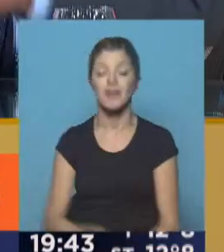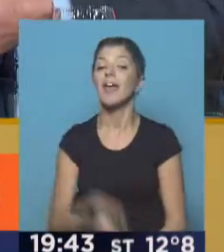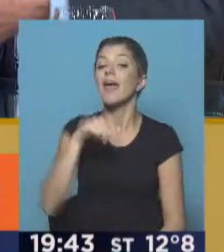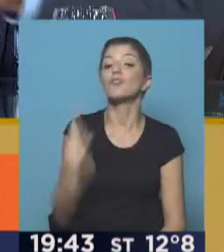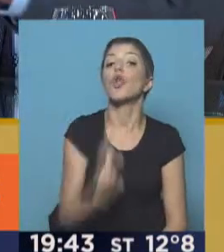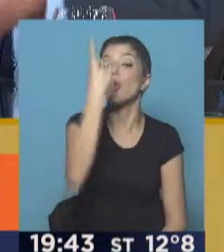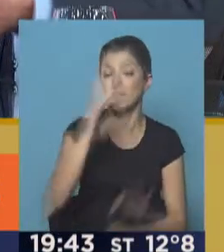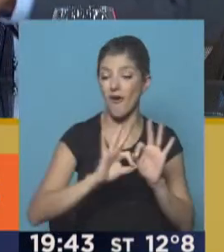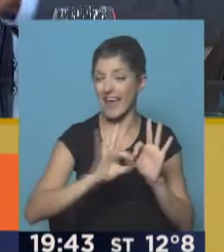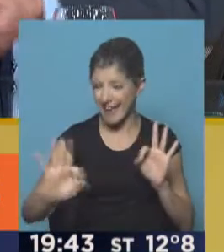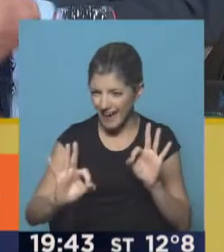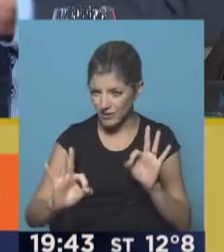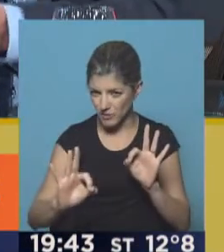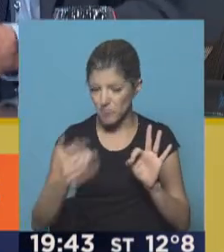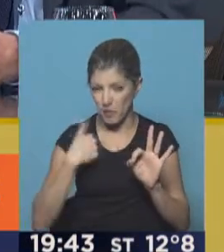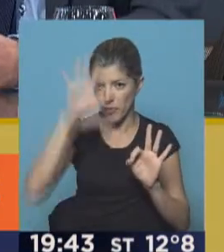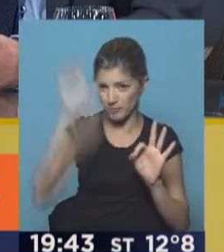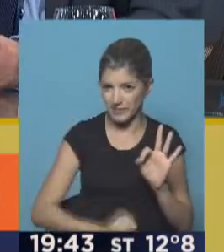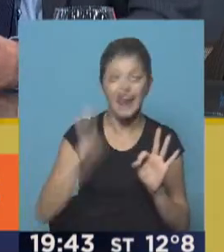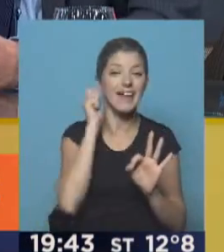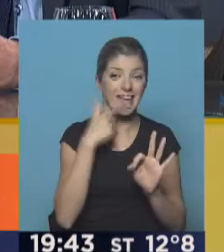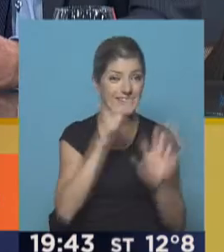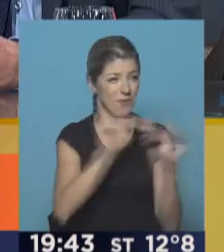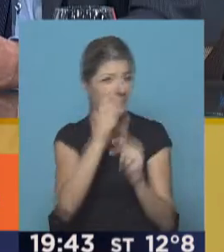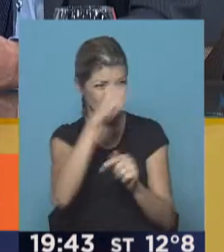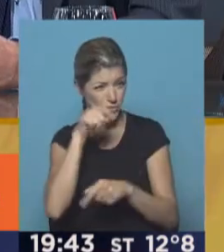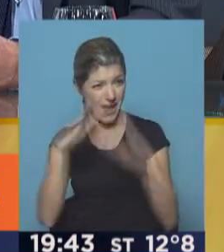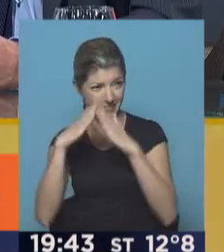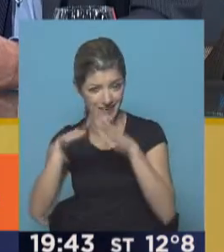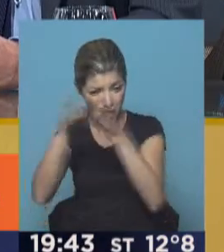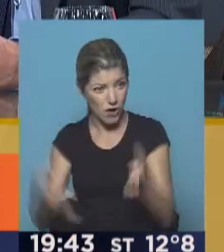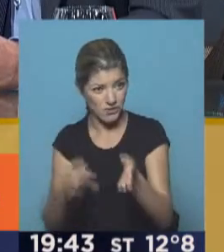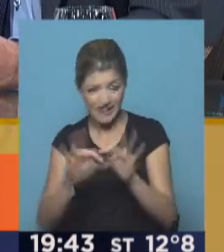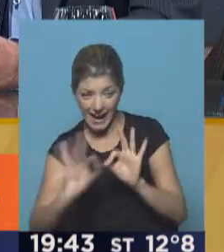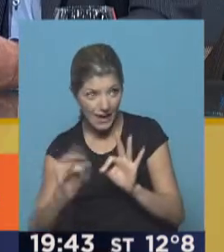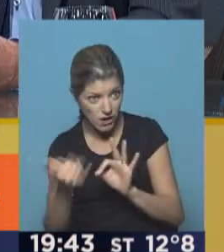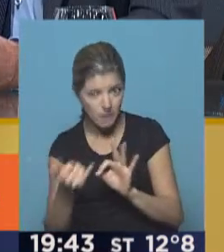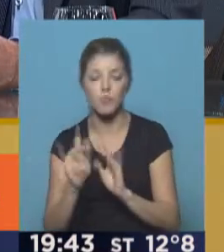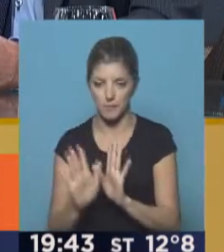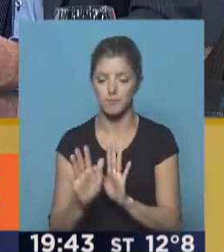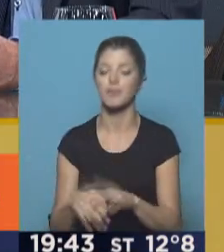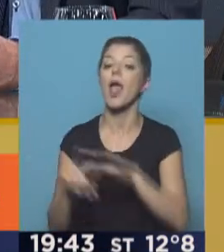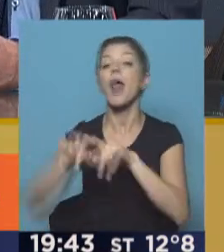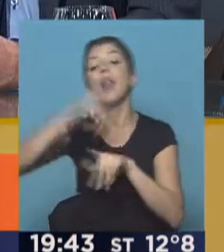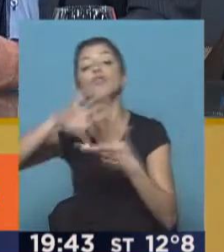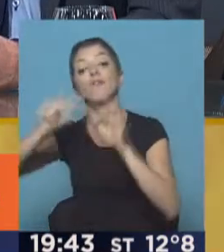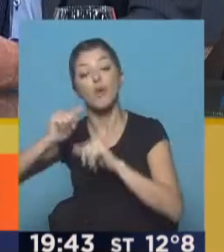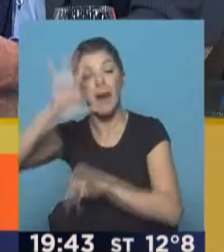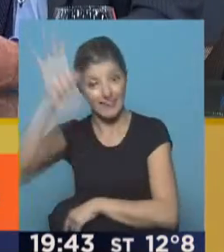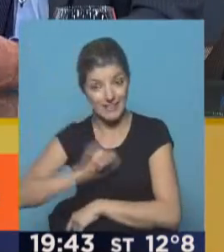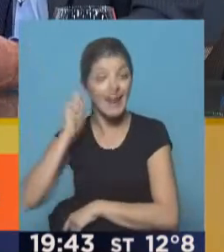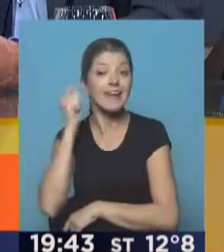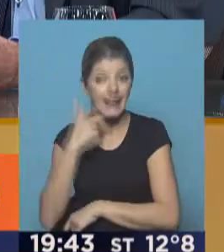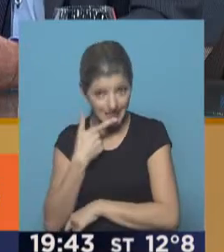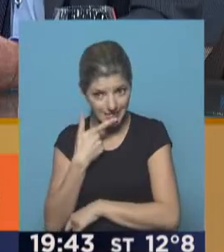caño, como lo tenemos en la hornalla, posible. La otra, gracias a la tecnología, es transportar el gas en forma